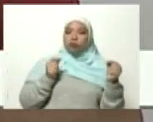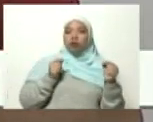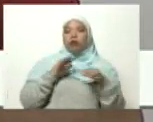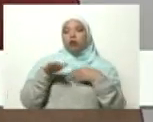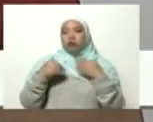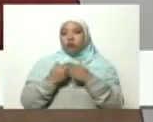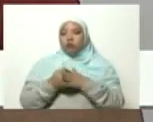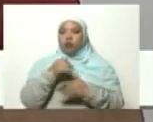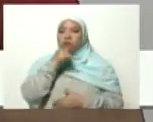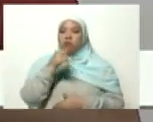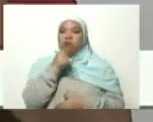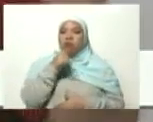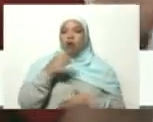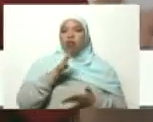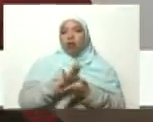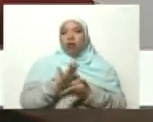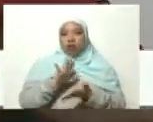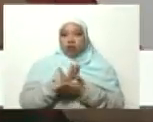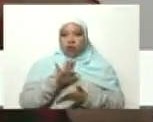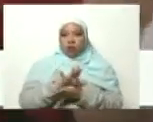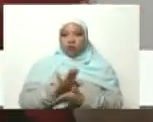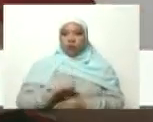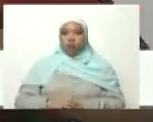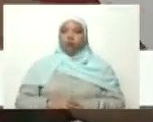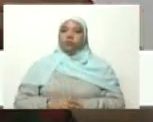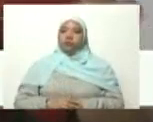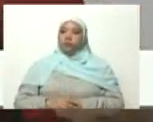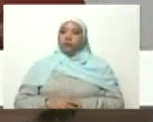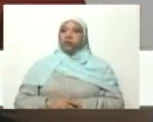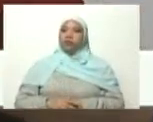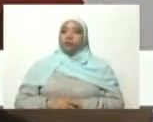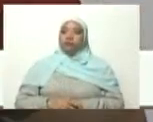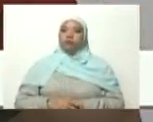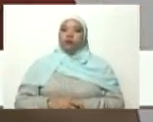país, muy importante, porque son los pueblos, movimientos que van